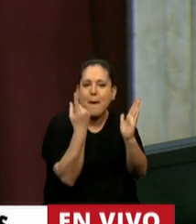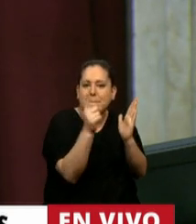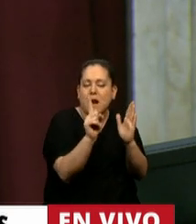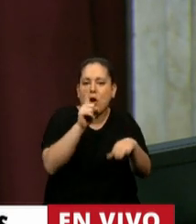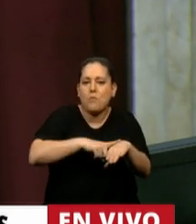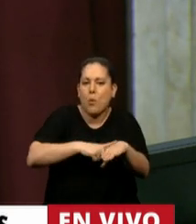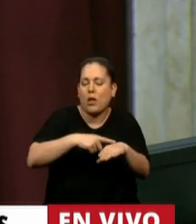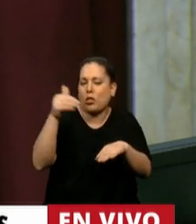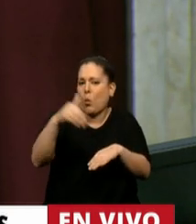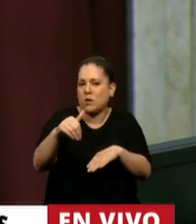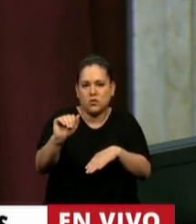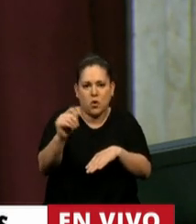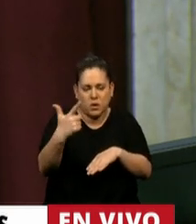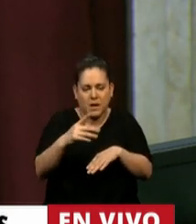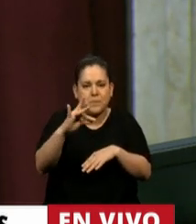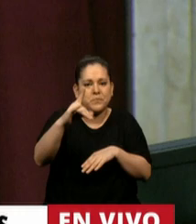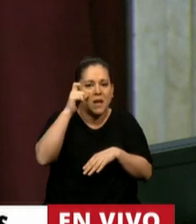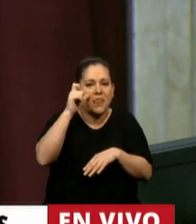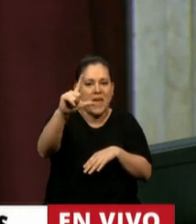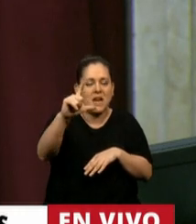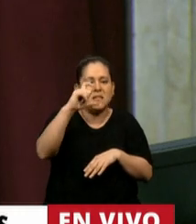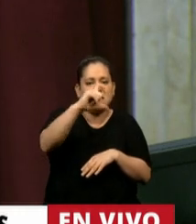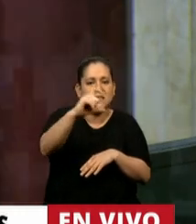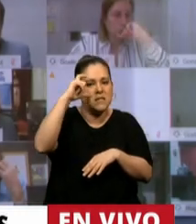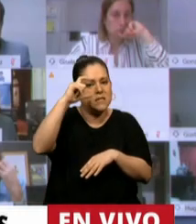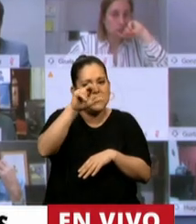momento de votar del Cerro Gonzalo